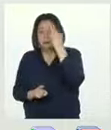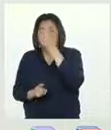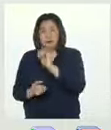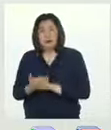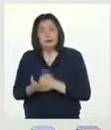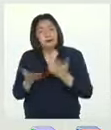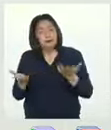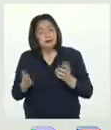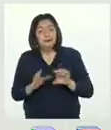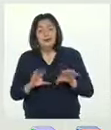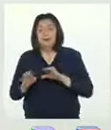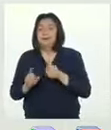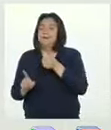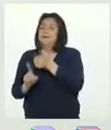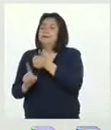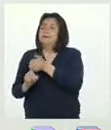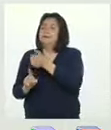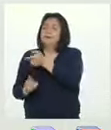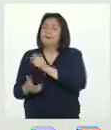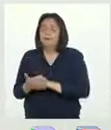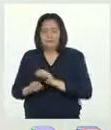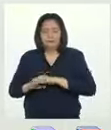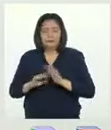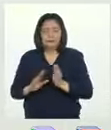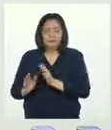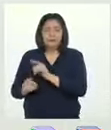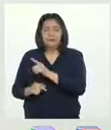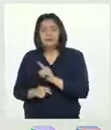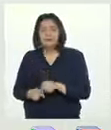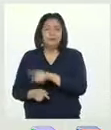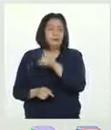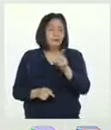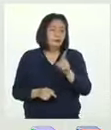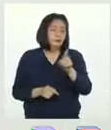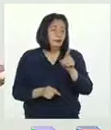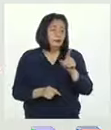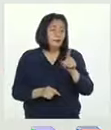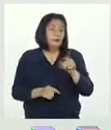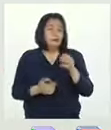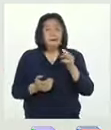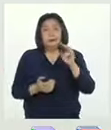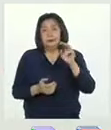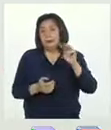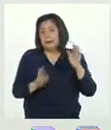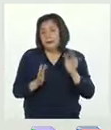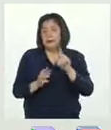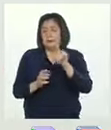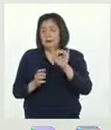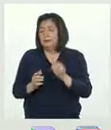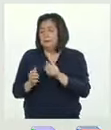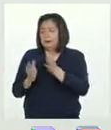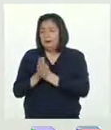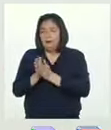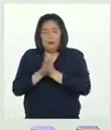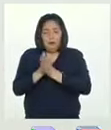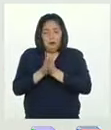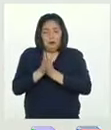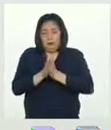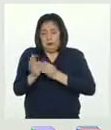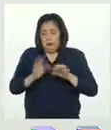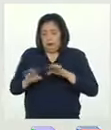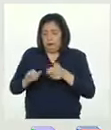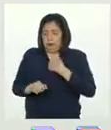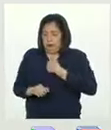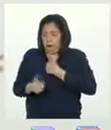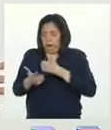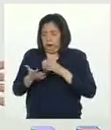experiencias, ya que elaborarán un plan para ustedes mismos, además de uno para María, Luis o Ana. Yo tengo muchas ganas de armar mi propio